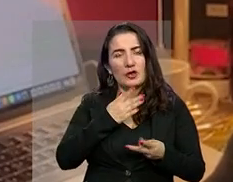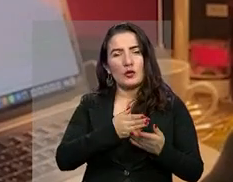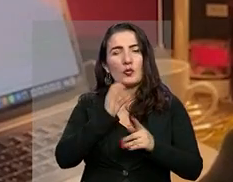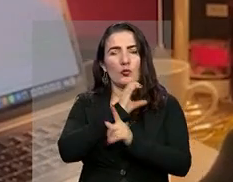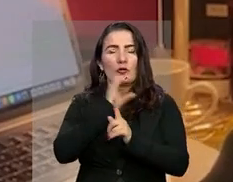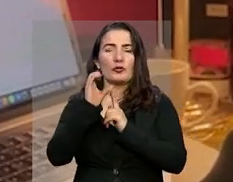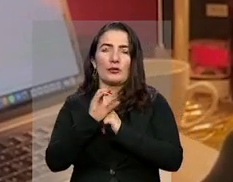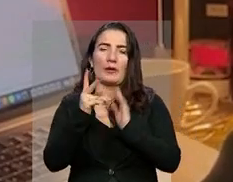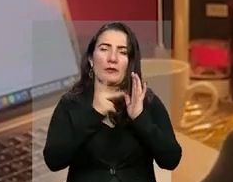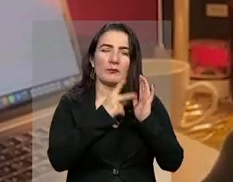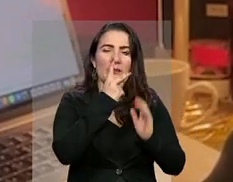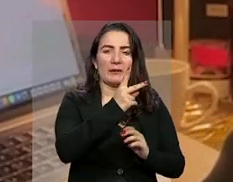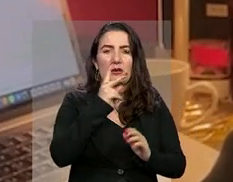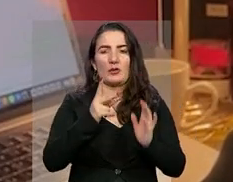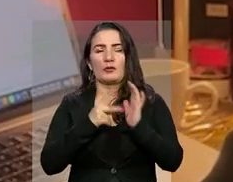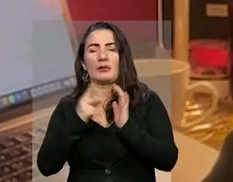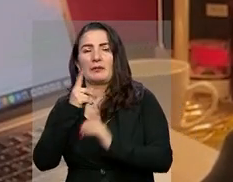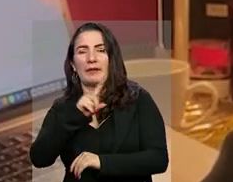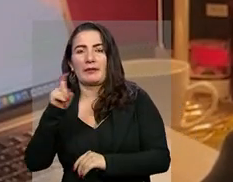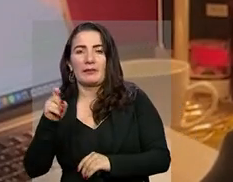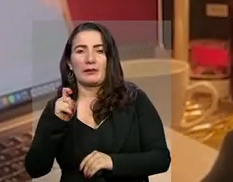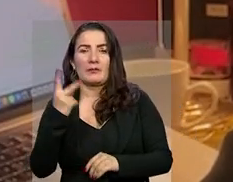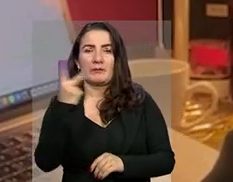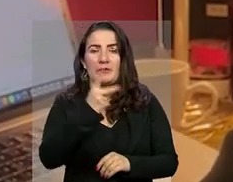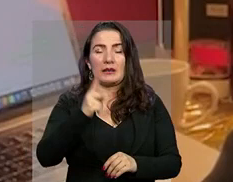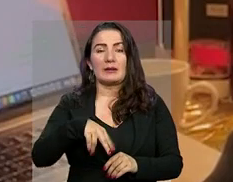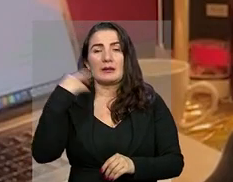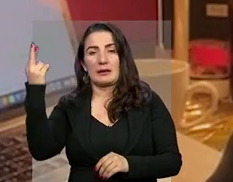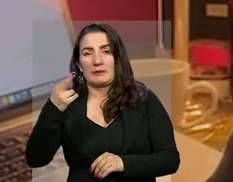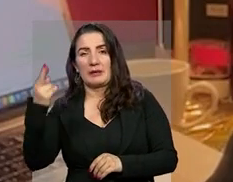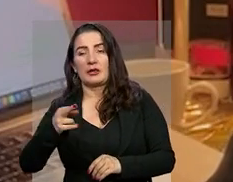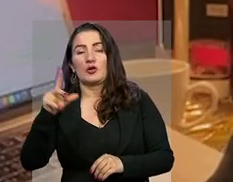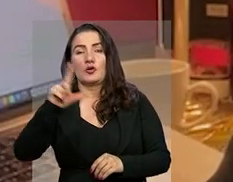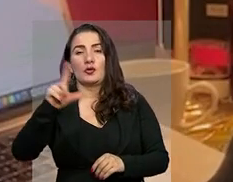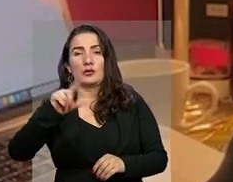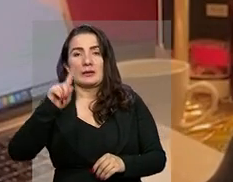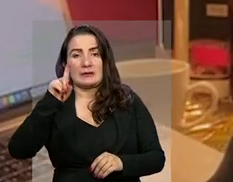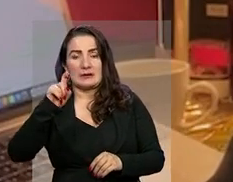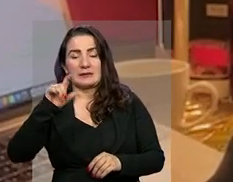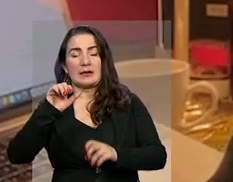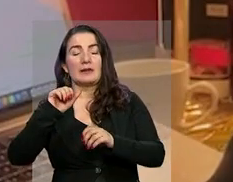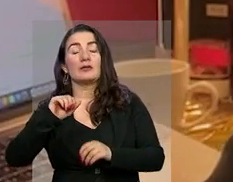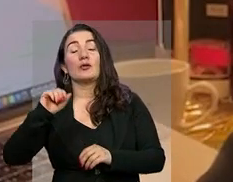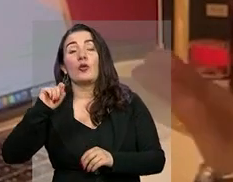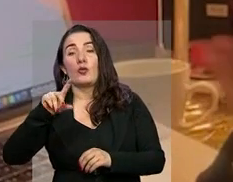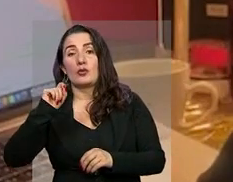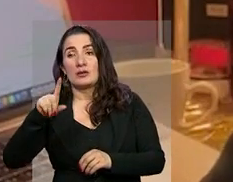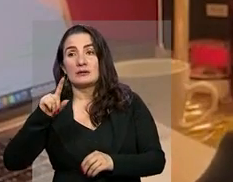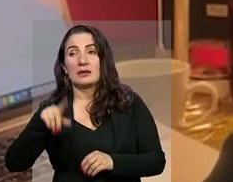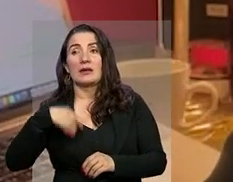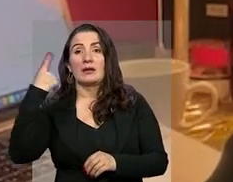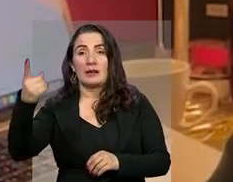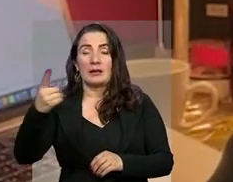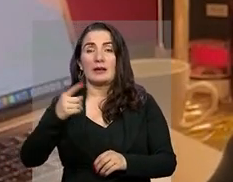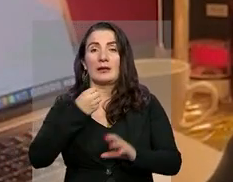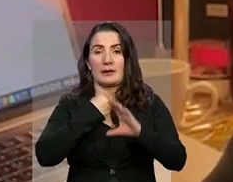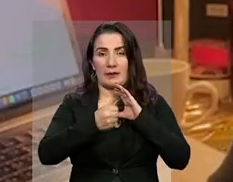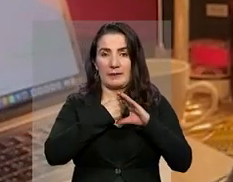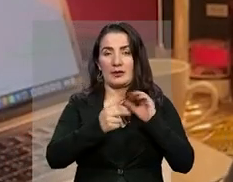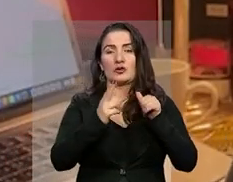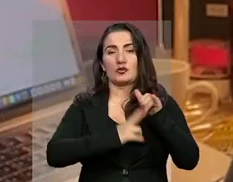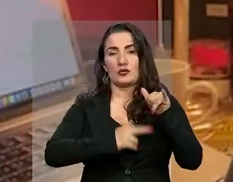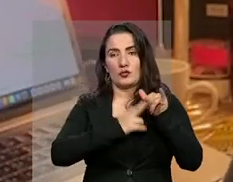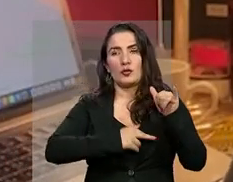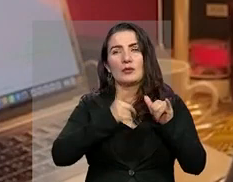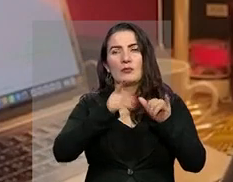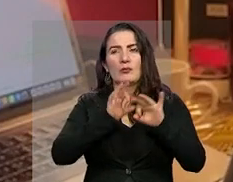2022-2026, viernes 10 de la noche con repeticiones lunes 6 a.m., 11 a.m. y 5 p.m. y por supuesto en el canal de YouTube.